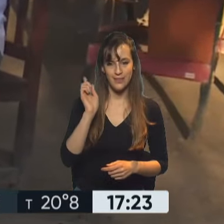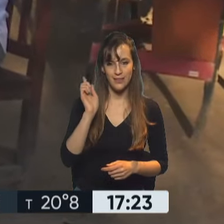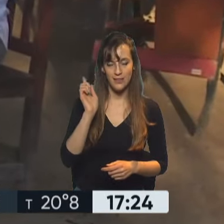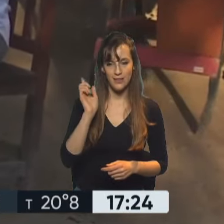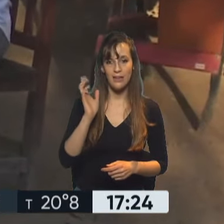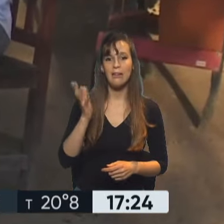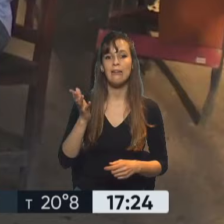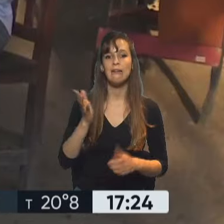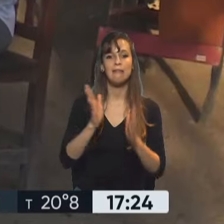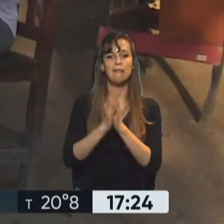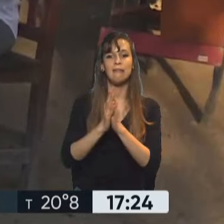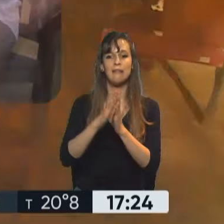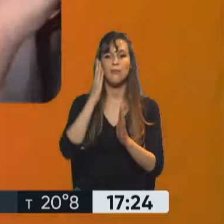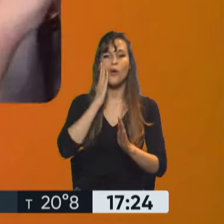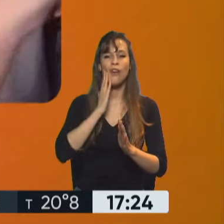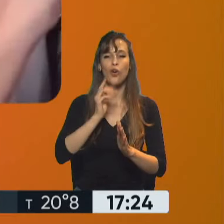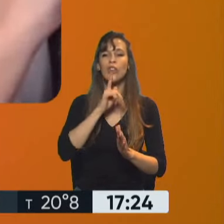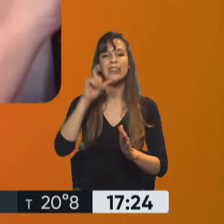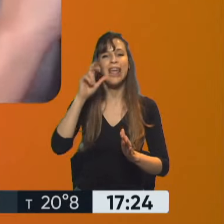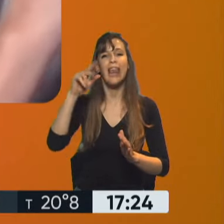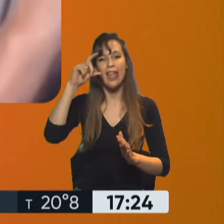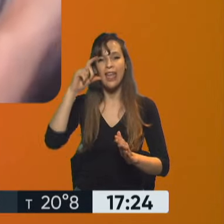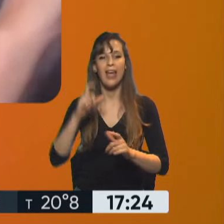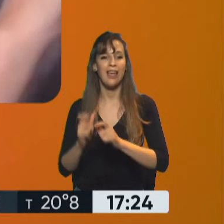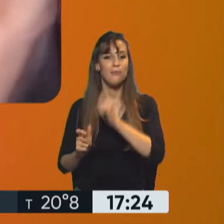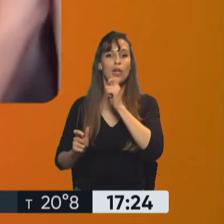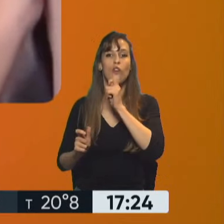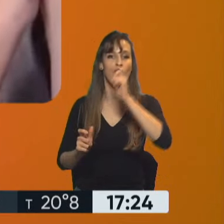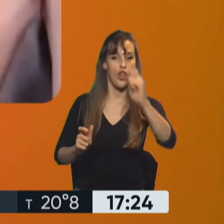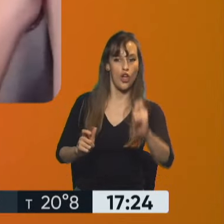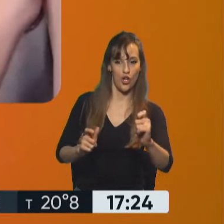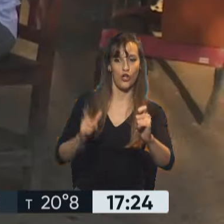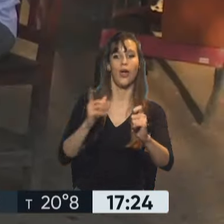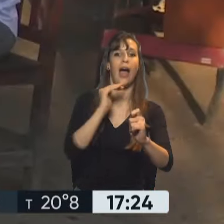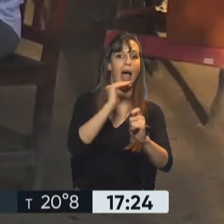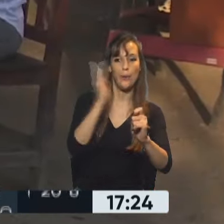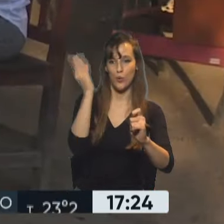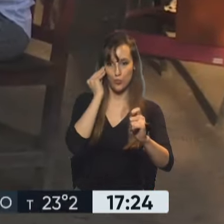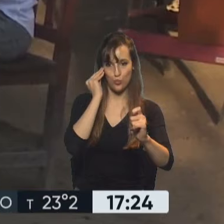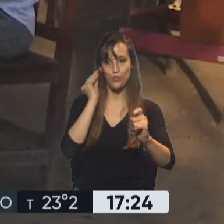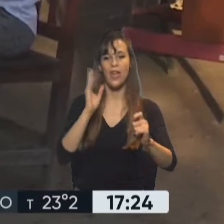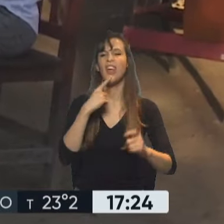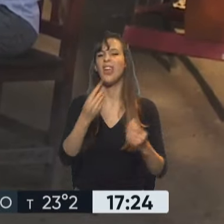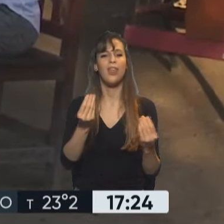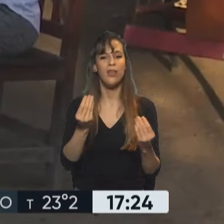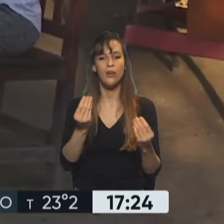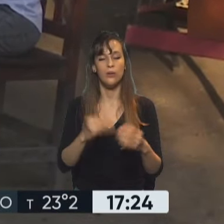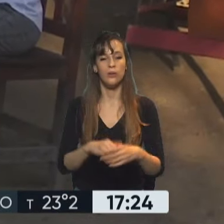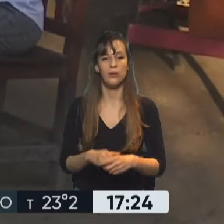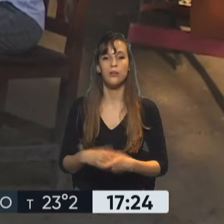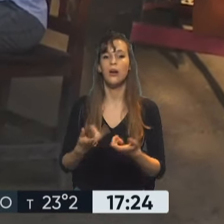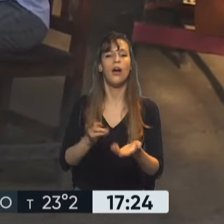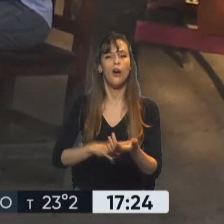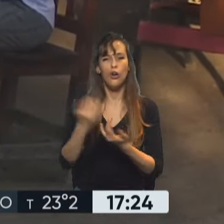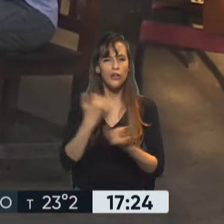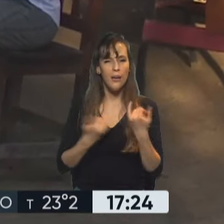Que Tere le ponga el micrófono al Indio porque no lo escuchamos ahí está, nada. Ahí está. Sí. ¿Qué decía? Bueno, repetí, ahora me quedé con la intriga.